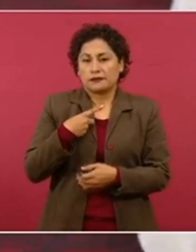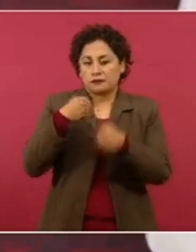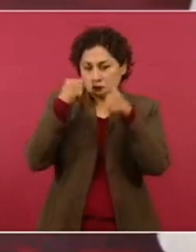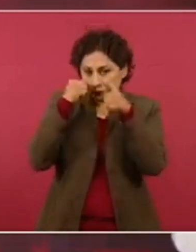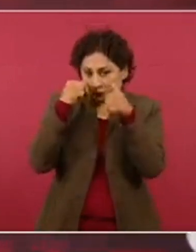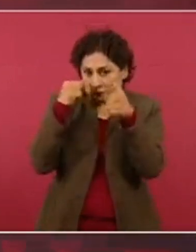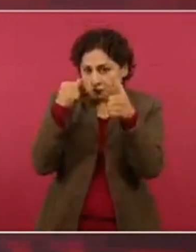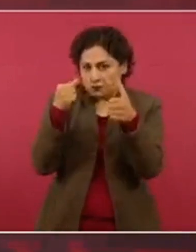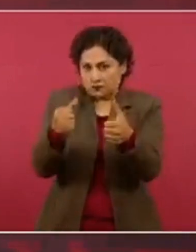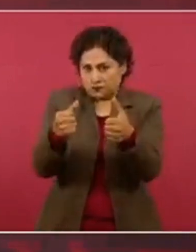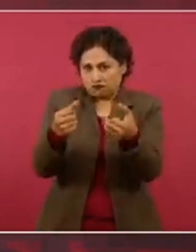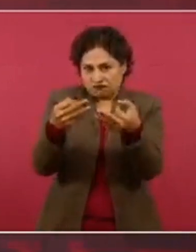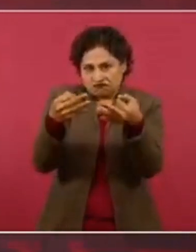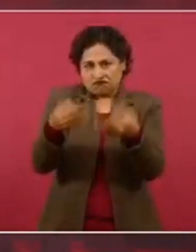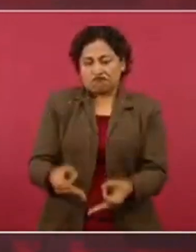actuar con rectitud y